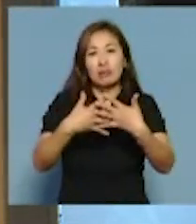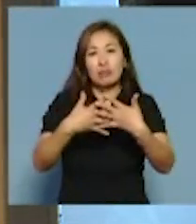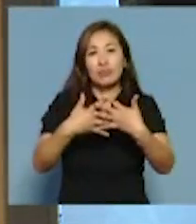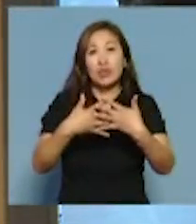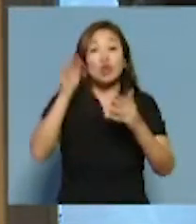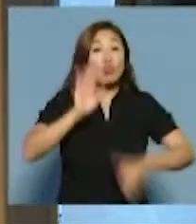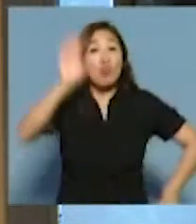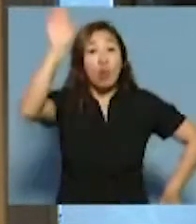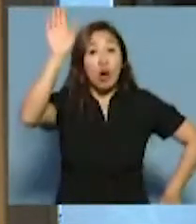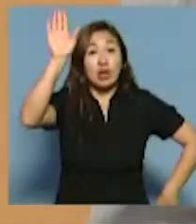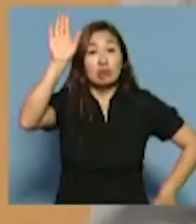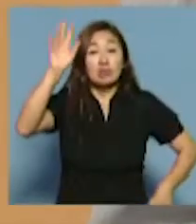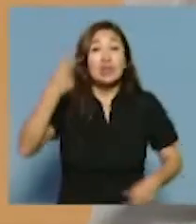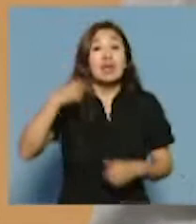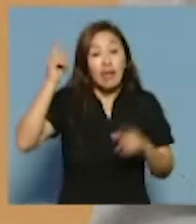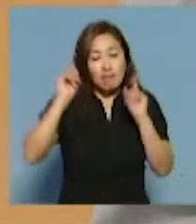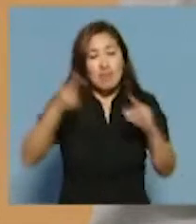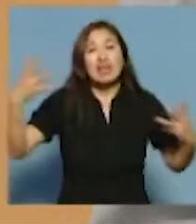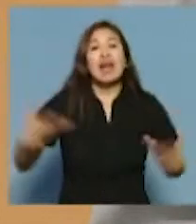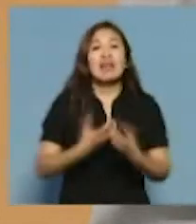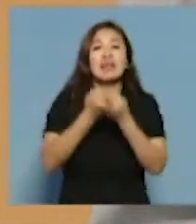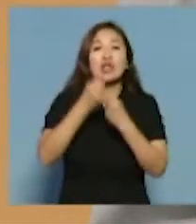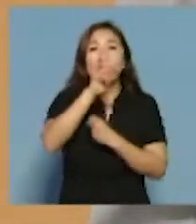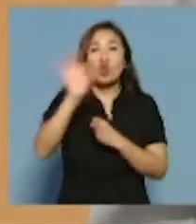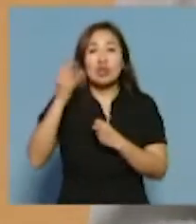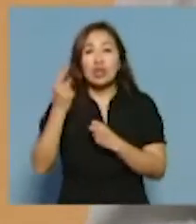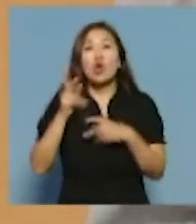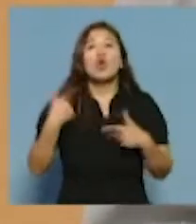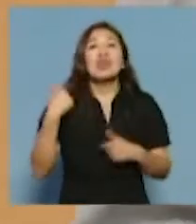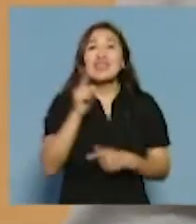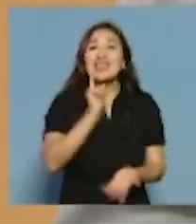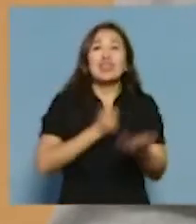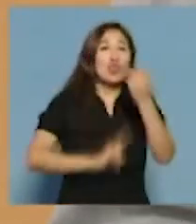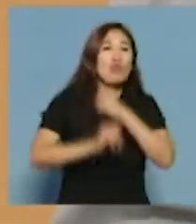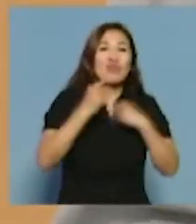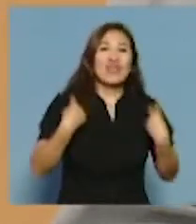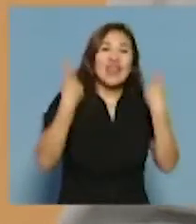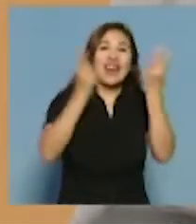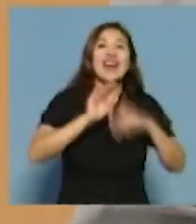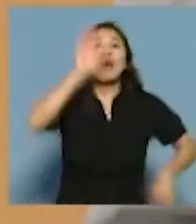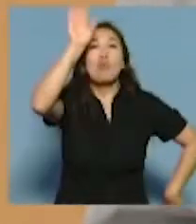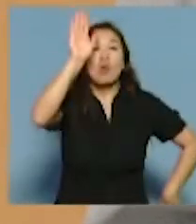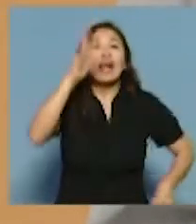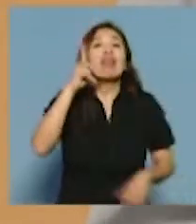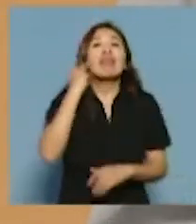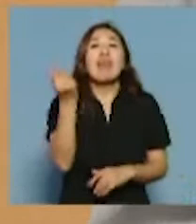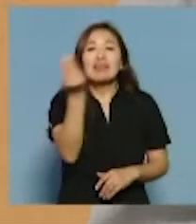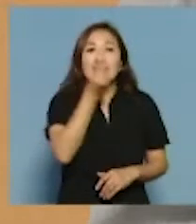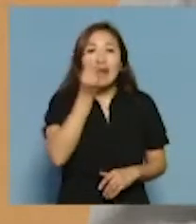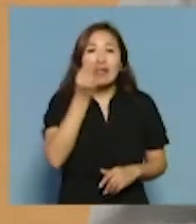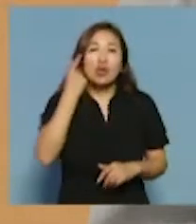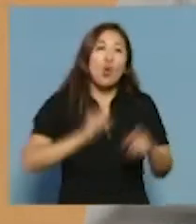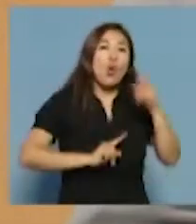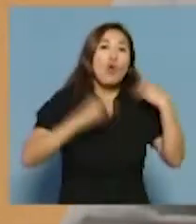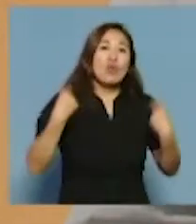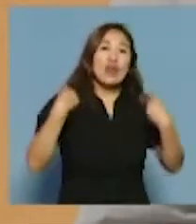humahuaca que se celebró el bicentenario entonces se decidió hacerlo allá entonces el día sábado se va a hacer la caminata